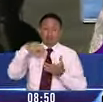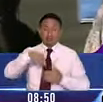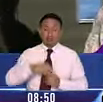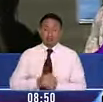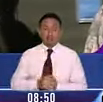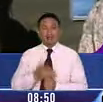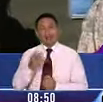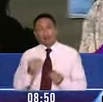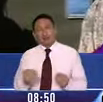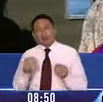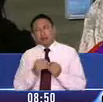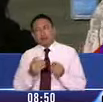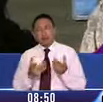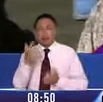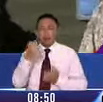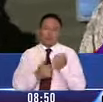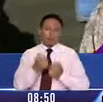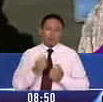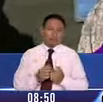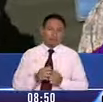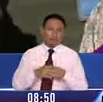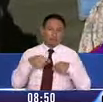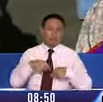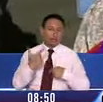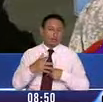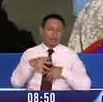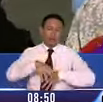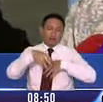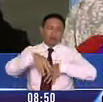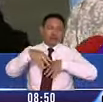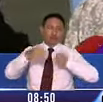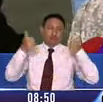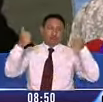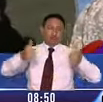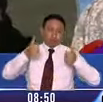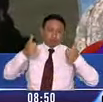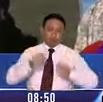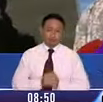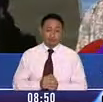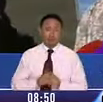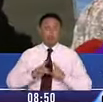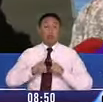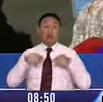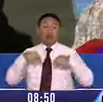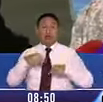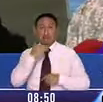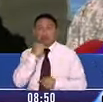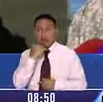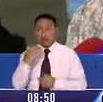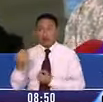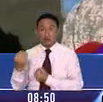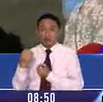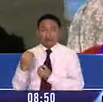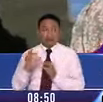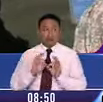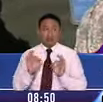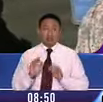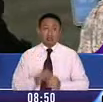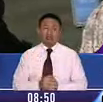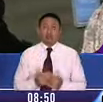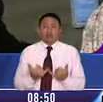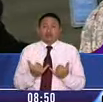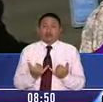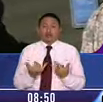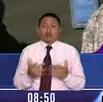haber más problemas del momento de cualquier manifestación. Sin embargo, no hemos tenido ninguna alerta. Al momento tenemos